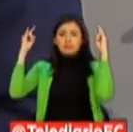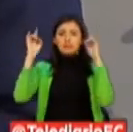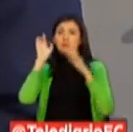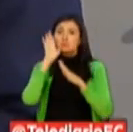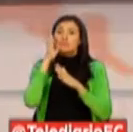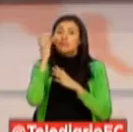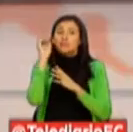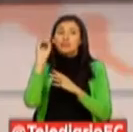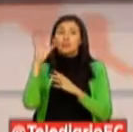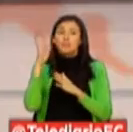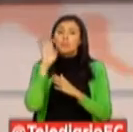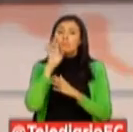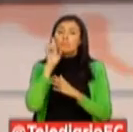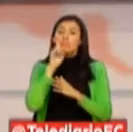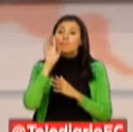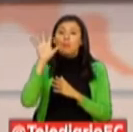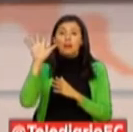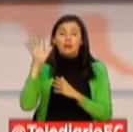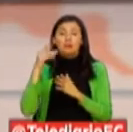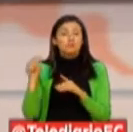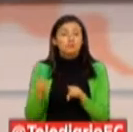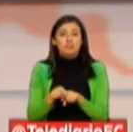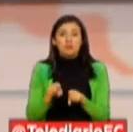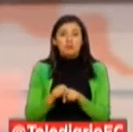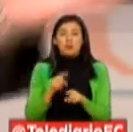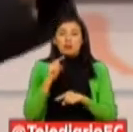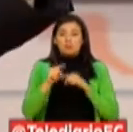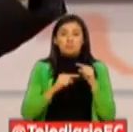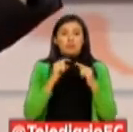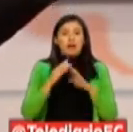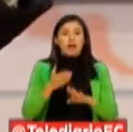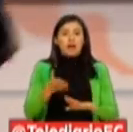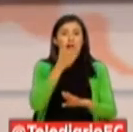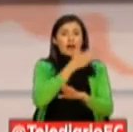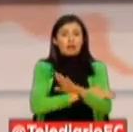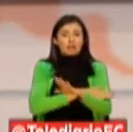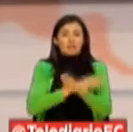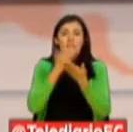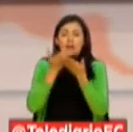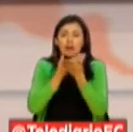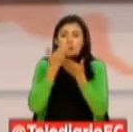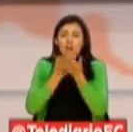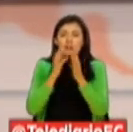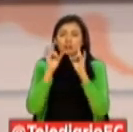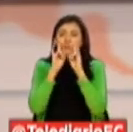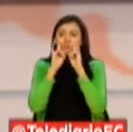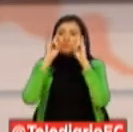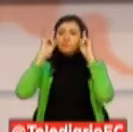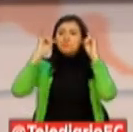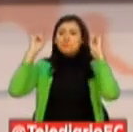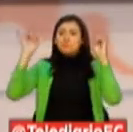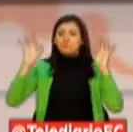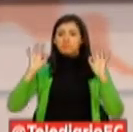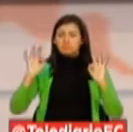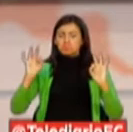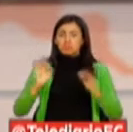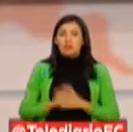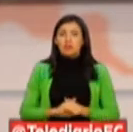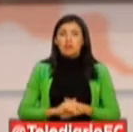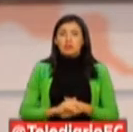investigadora norteamericana fue a Antigua, por acá en la provincia de Cotopaxi, hizo una investigación y un